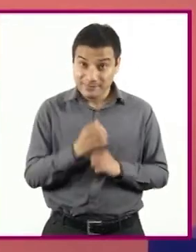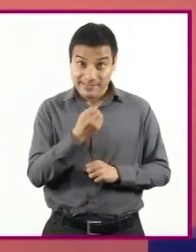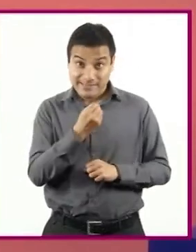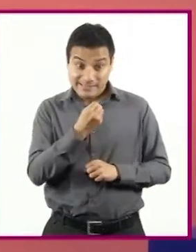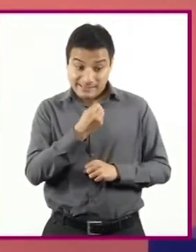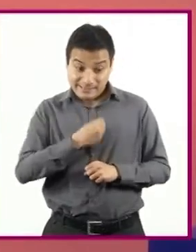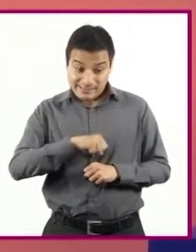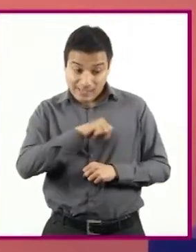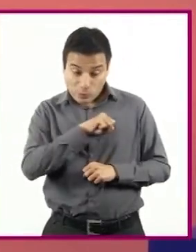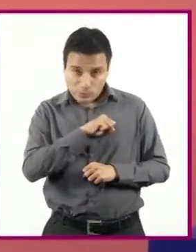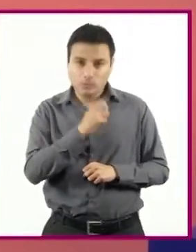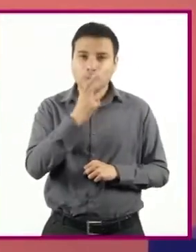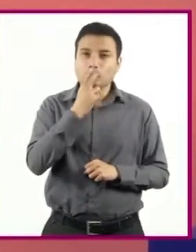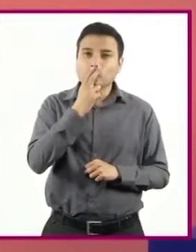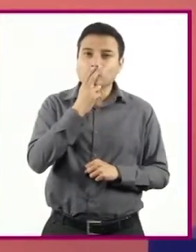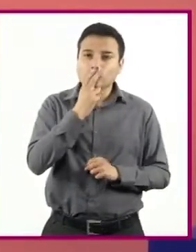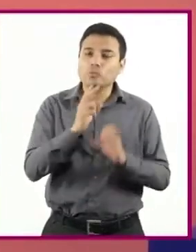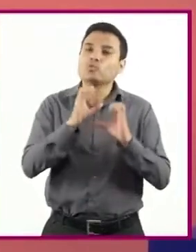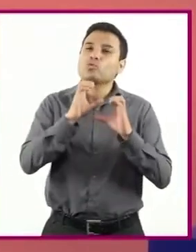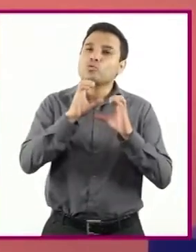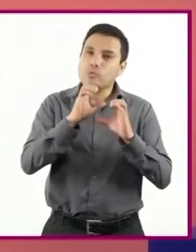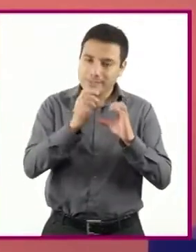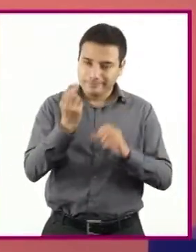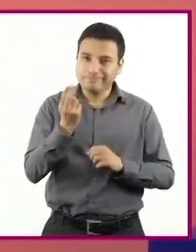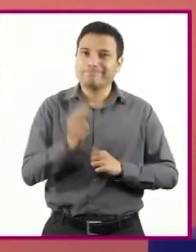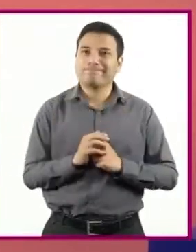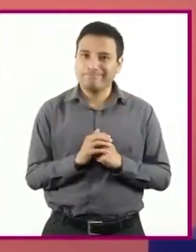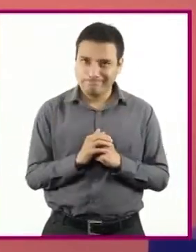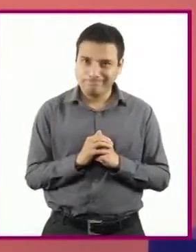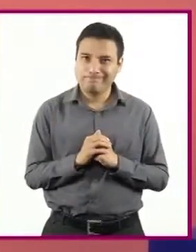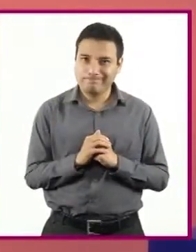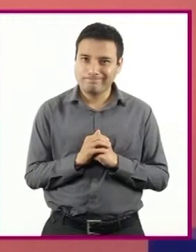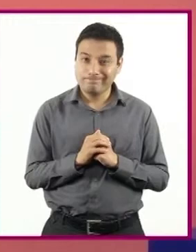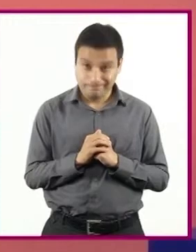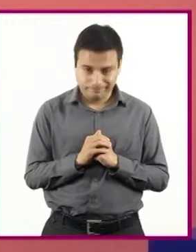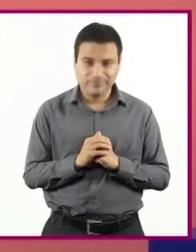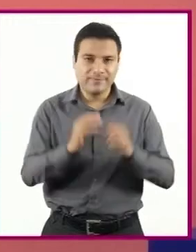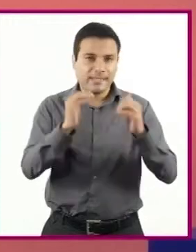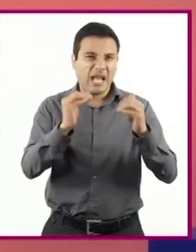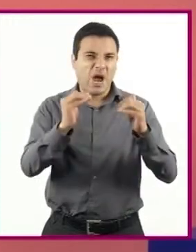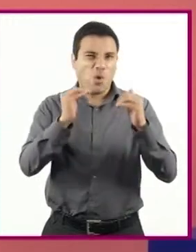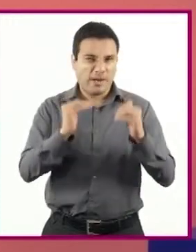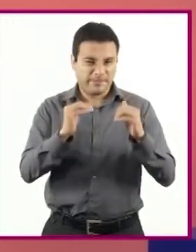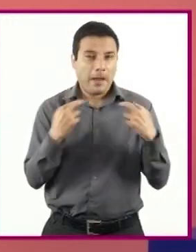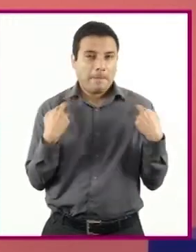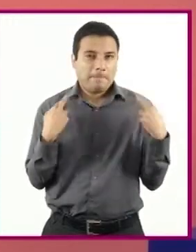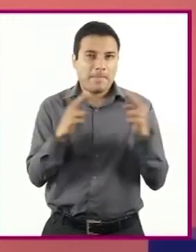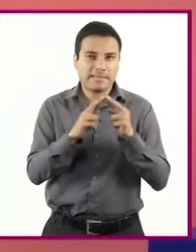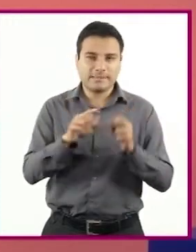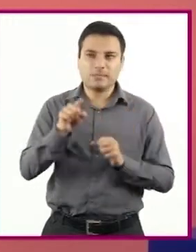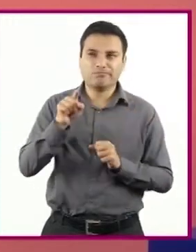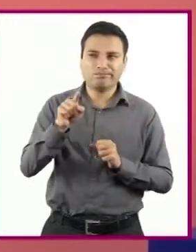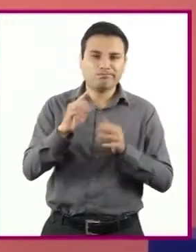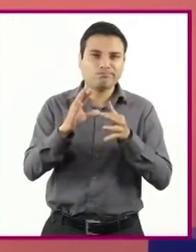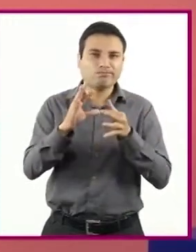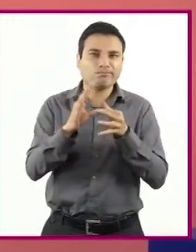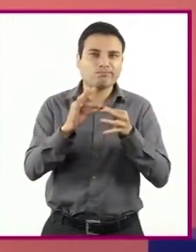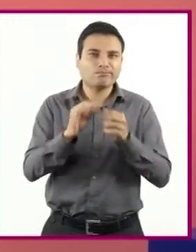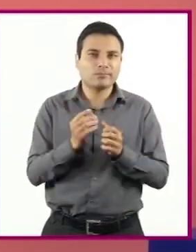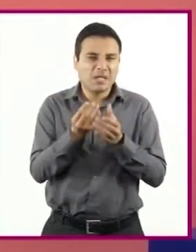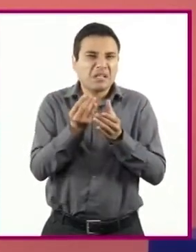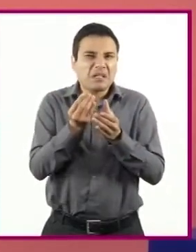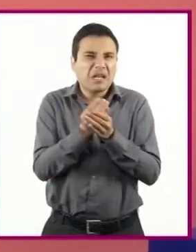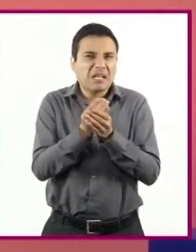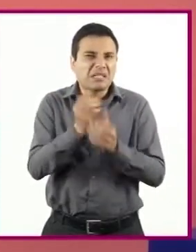el conocimiento, la construimos entre todos. A continuación, la maestra nos hará el favor de hacer la presentación de